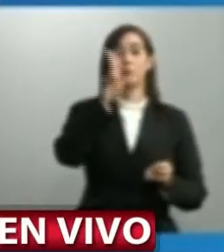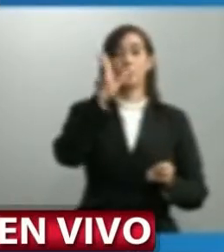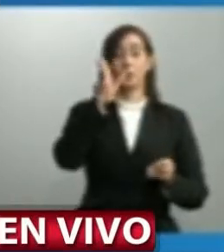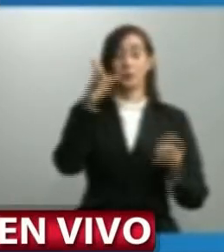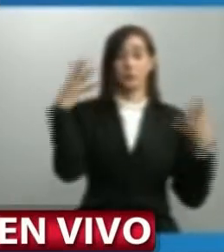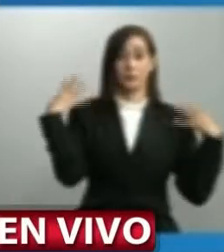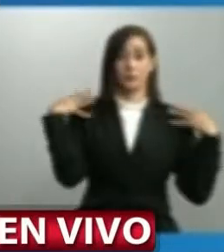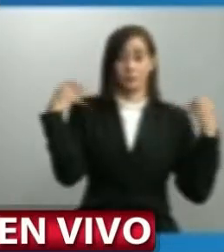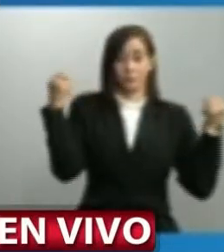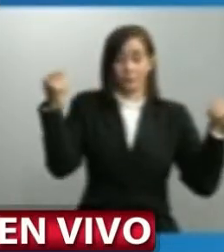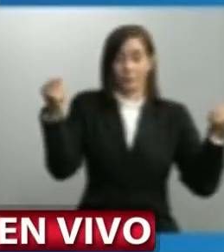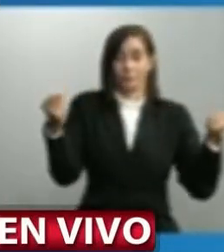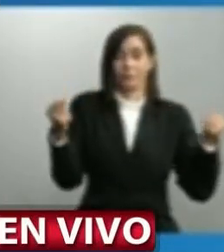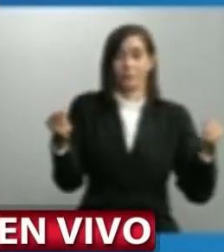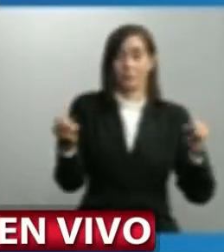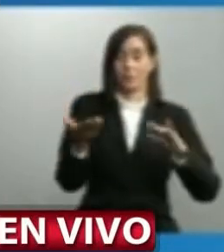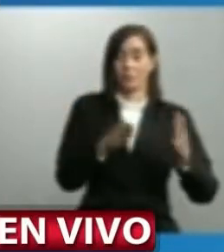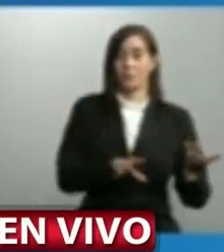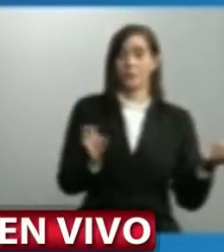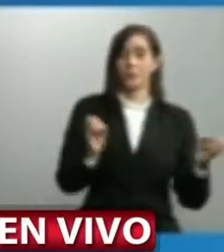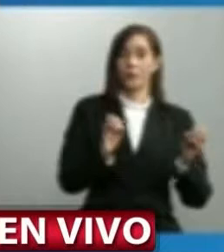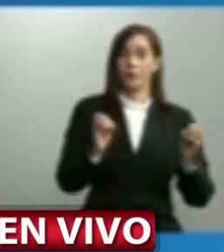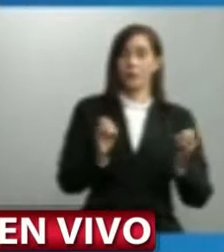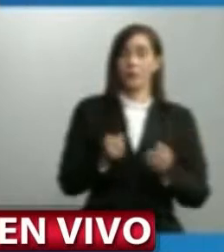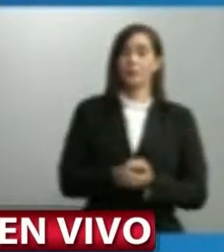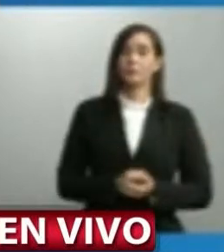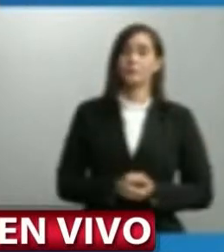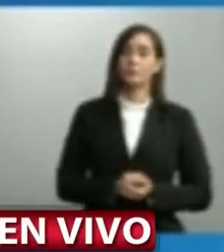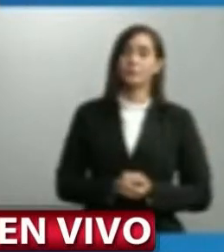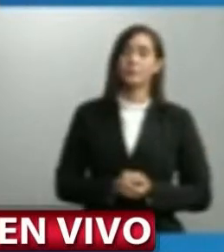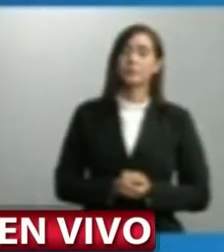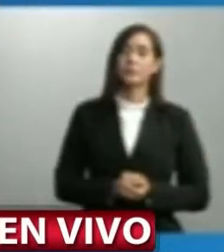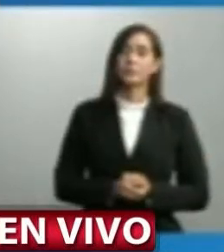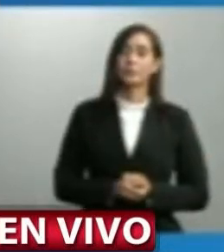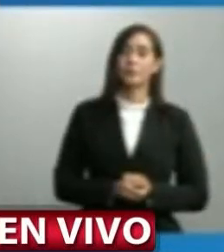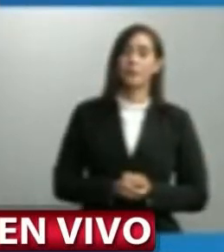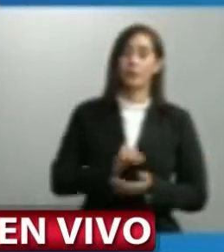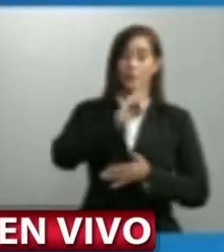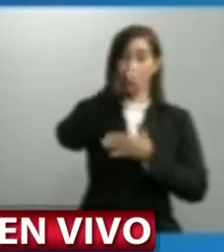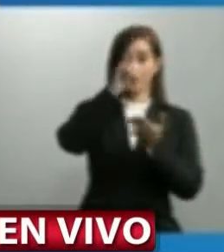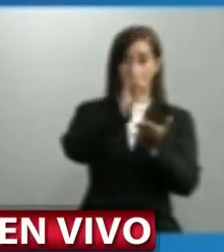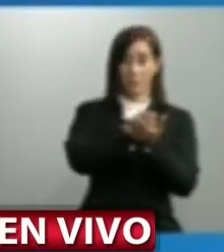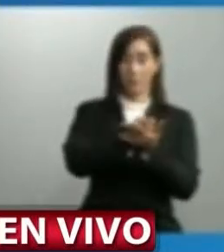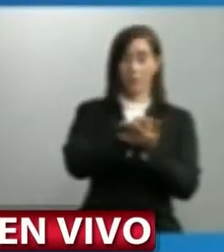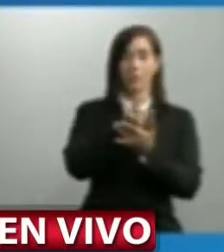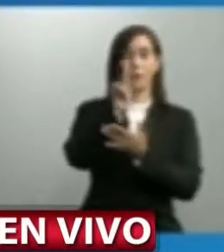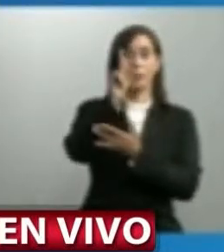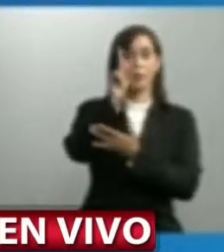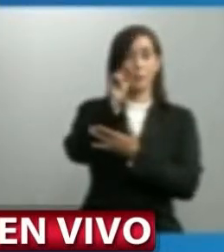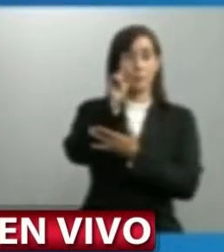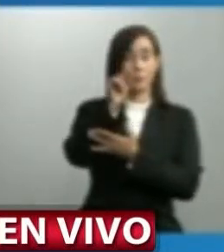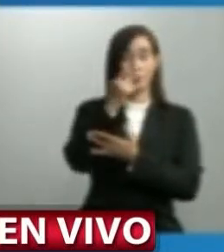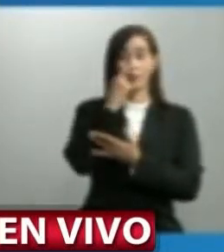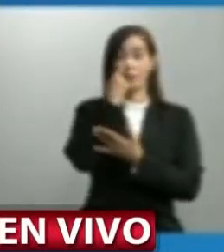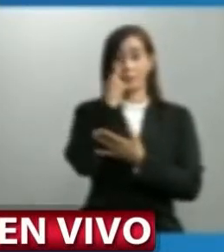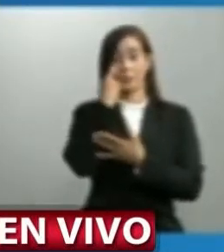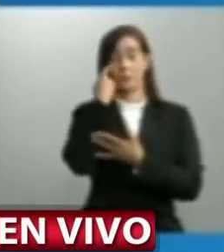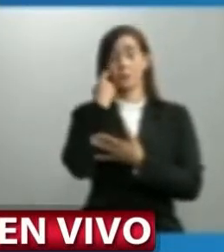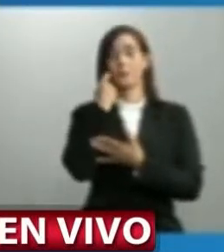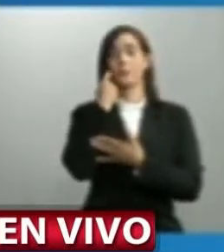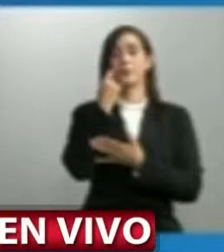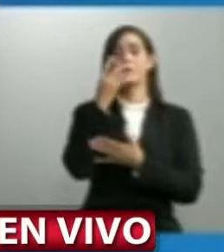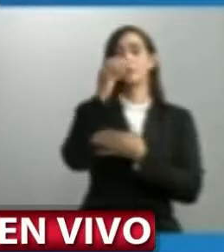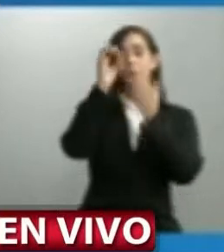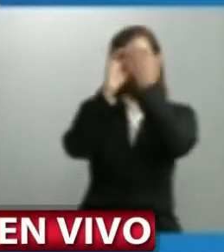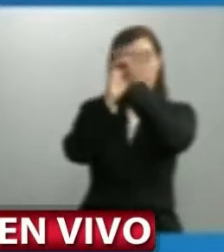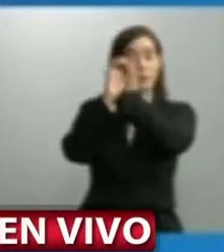143 recuperados, 0 fallecimientos. Independencia, 20 pruebas realizadas,